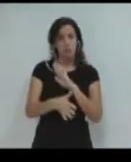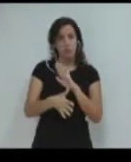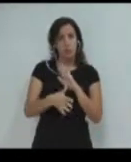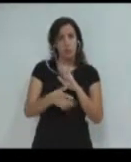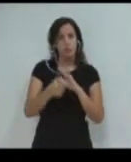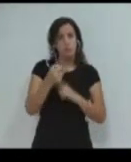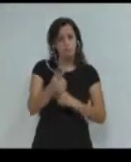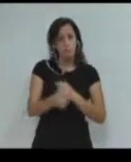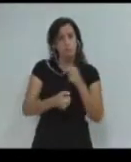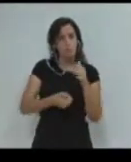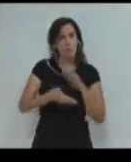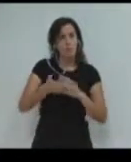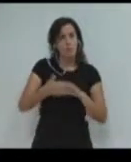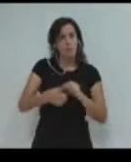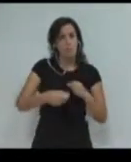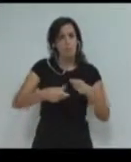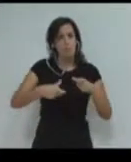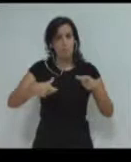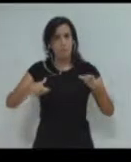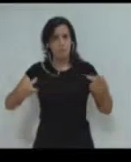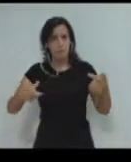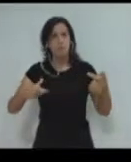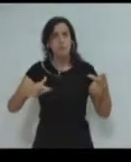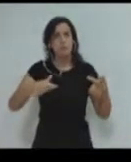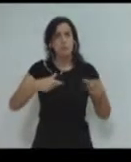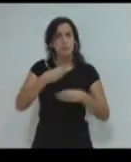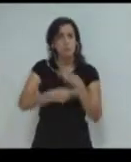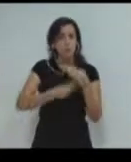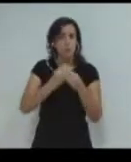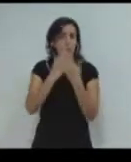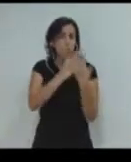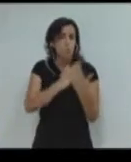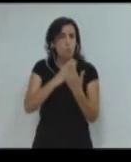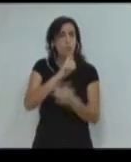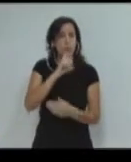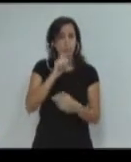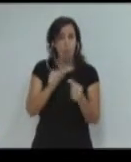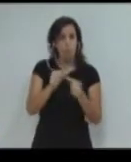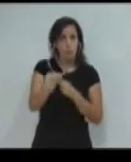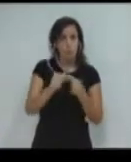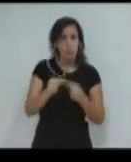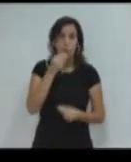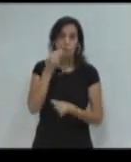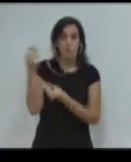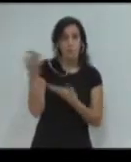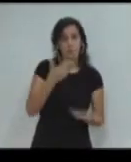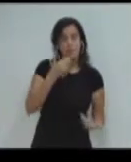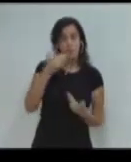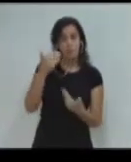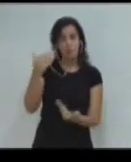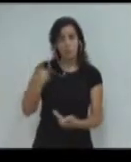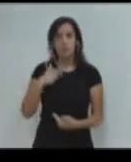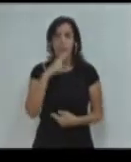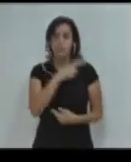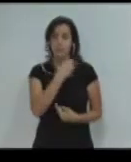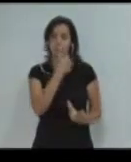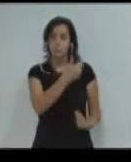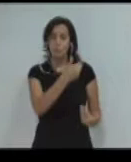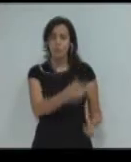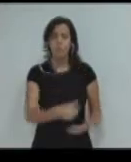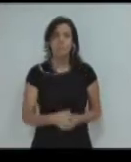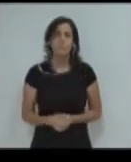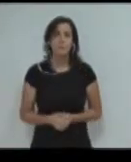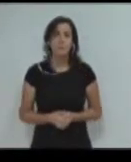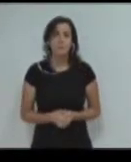más personas realmente vayan estudiando a través de la UNED. Pues bienvenida, Esther, y muchas gracias por dar nuestra